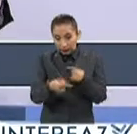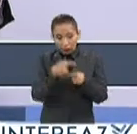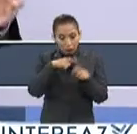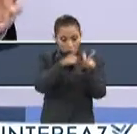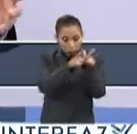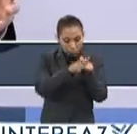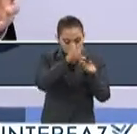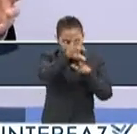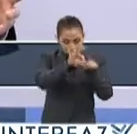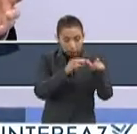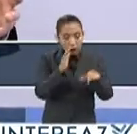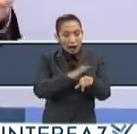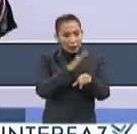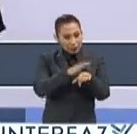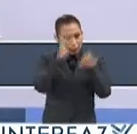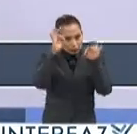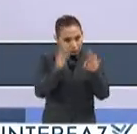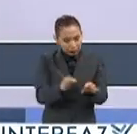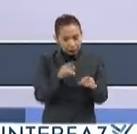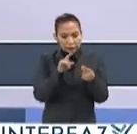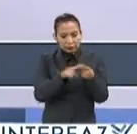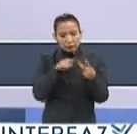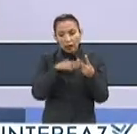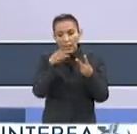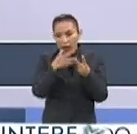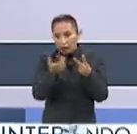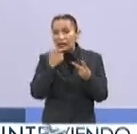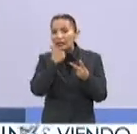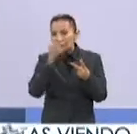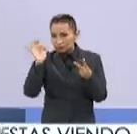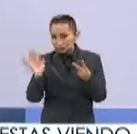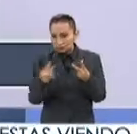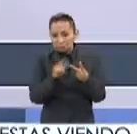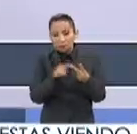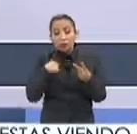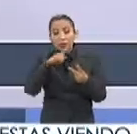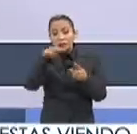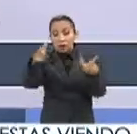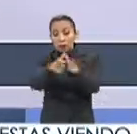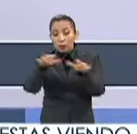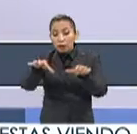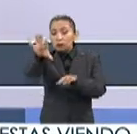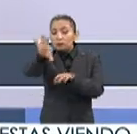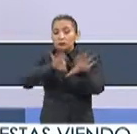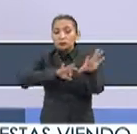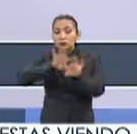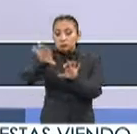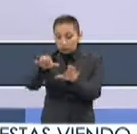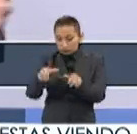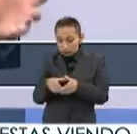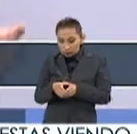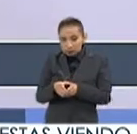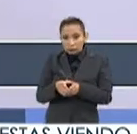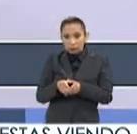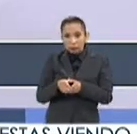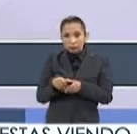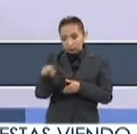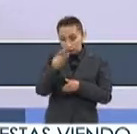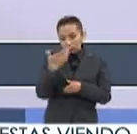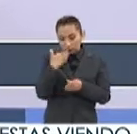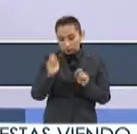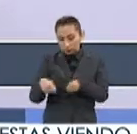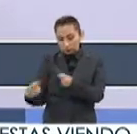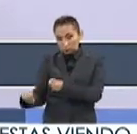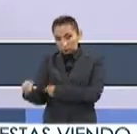selección. O sea, tienes buen promedio, tienes los requisitos y de ahí también entran a una selección, digamos, entre los que lograron tener